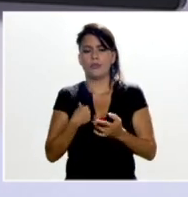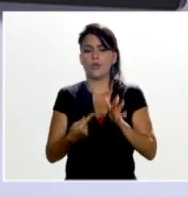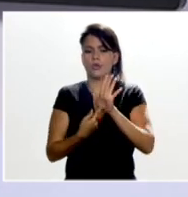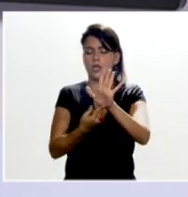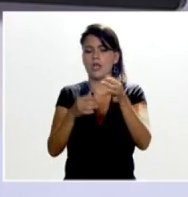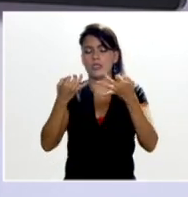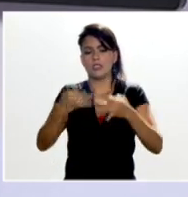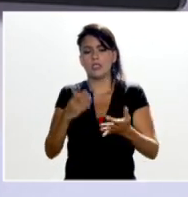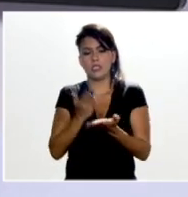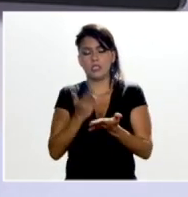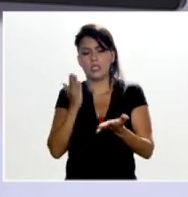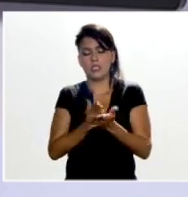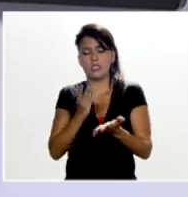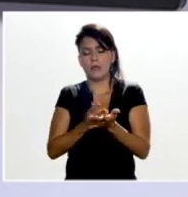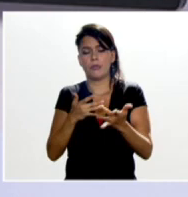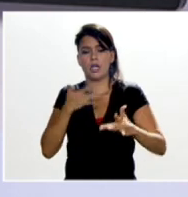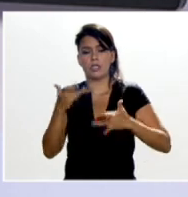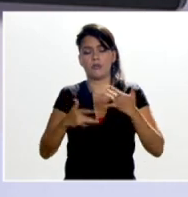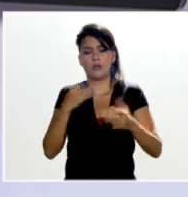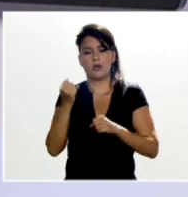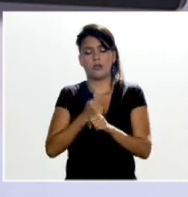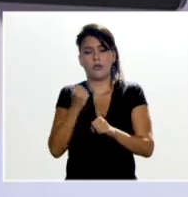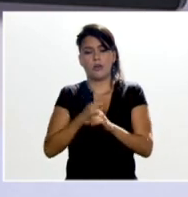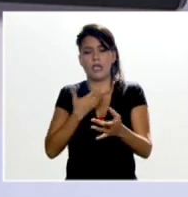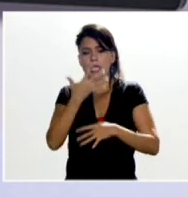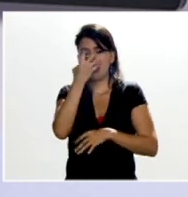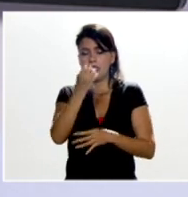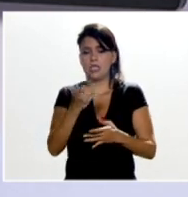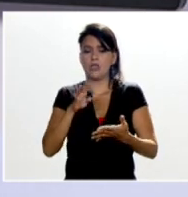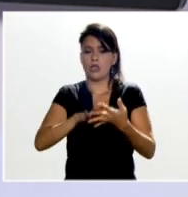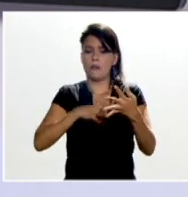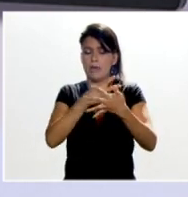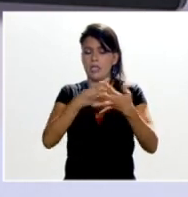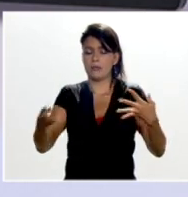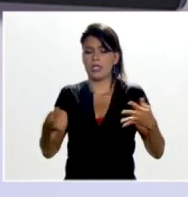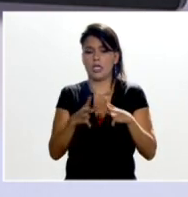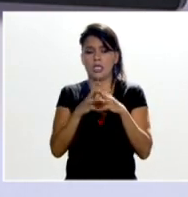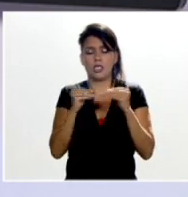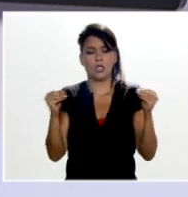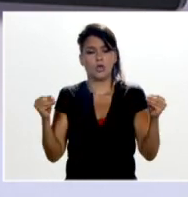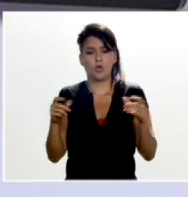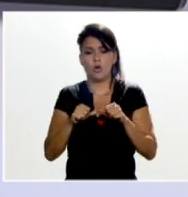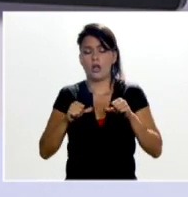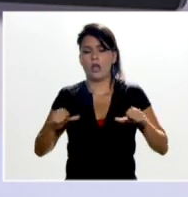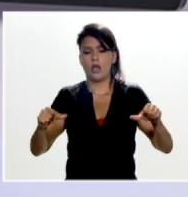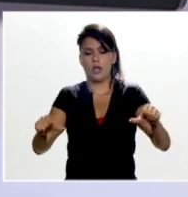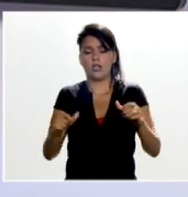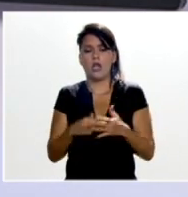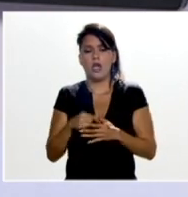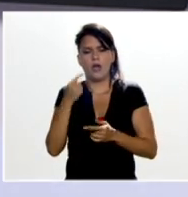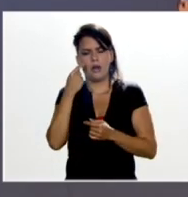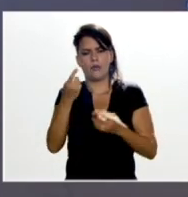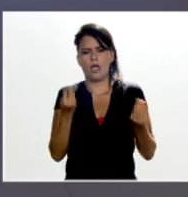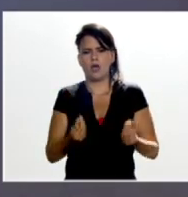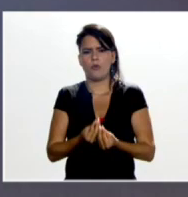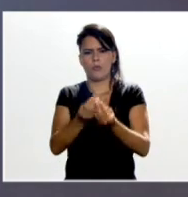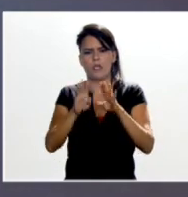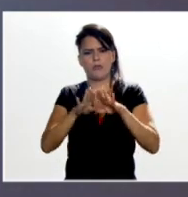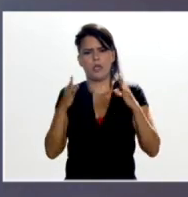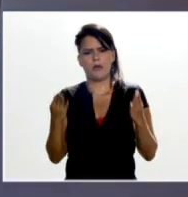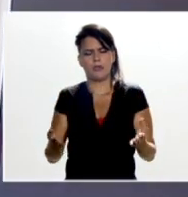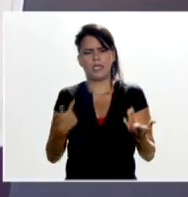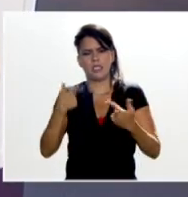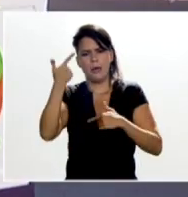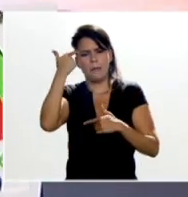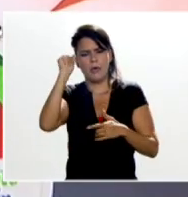la utilidad de lo trabajado, entendiendo entonces que matemática está en todas partes. Ahora bien, acompáñenme a la mesa.